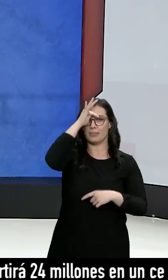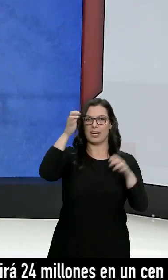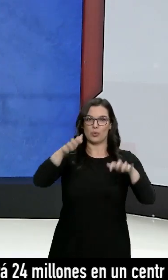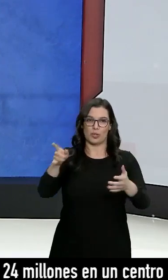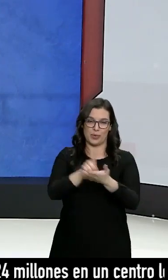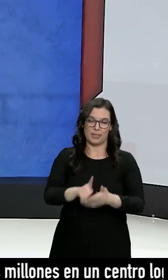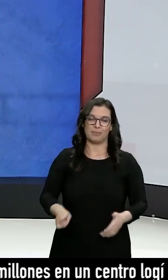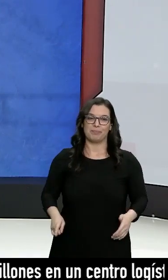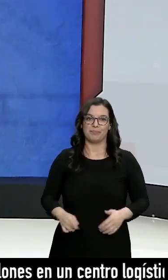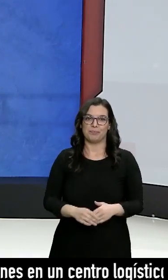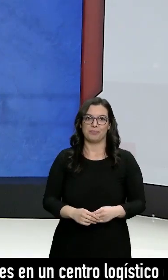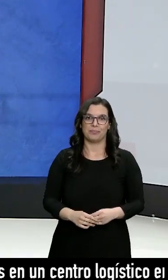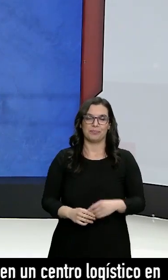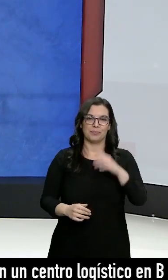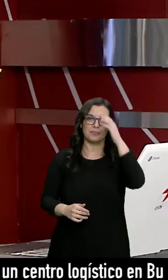lluvias.